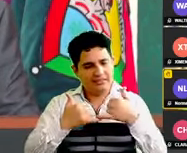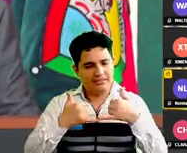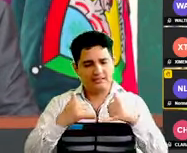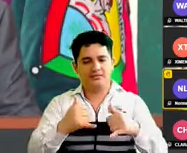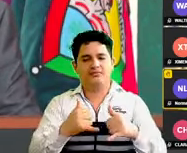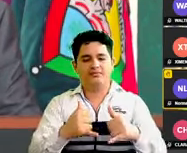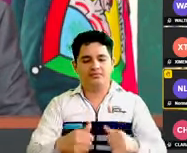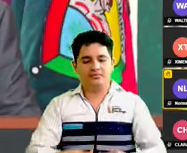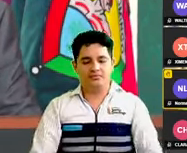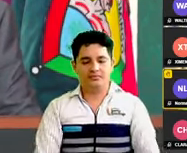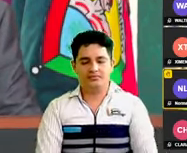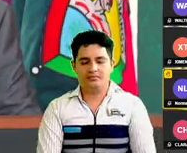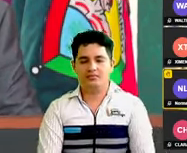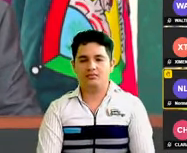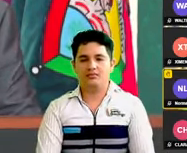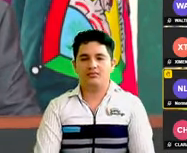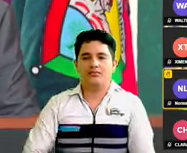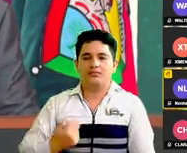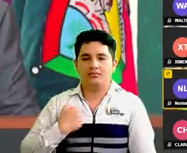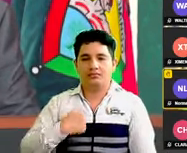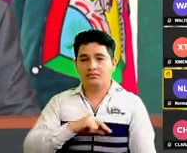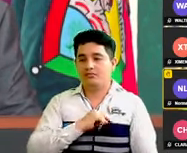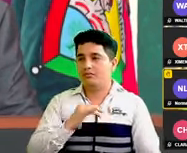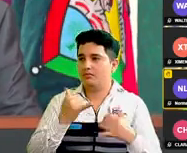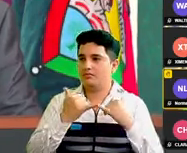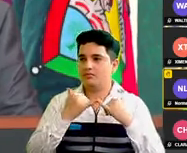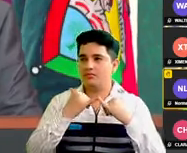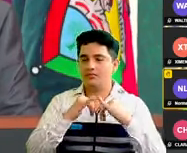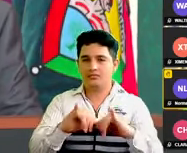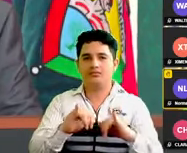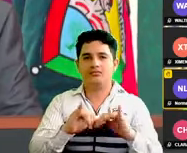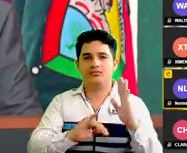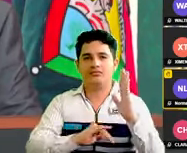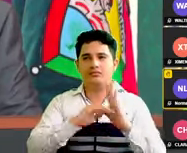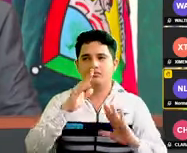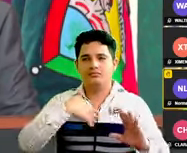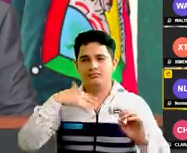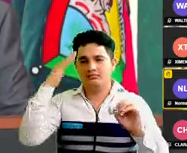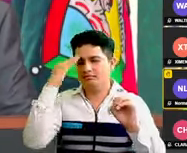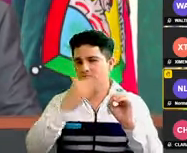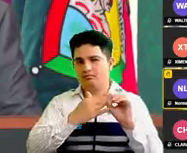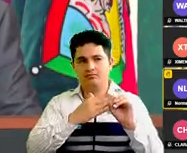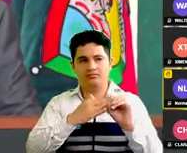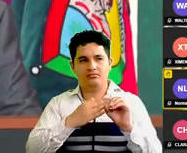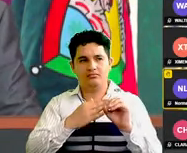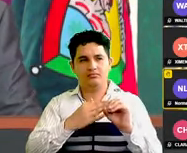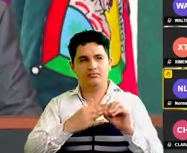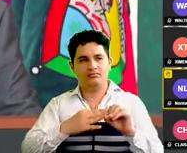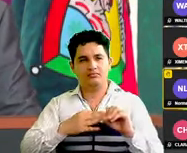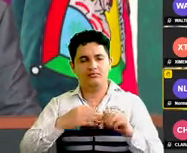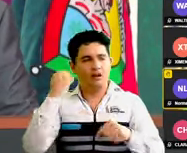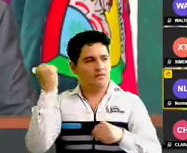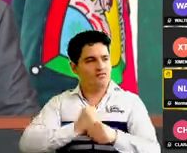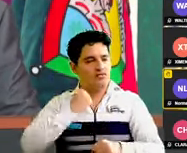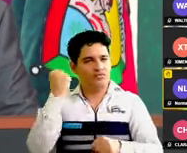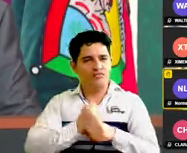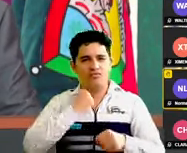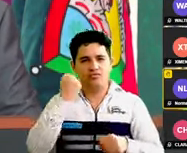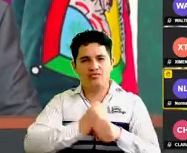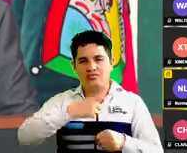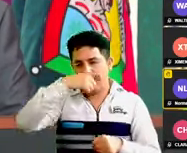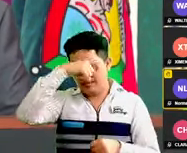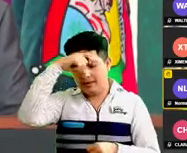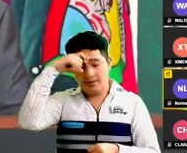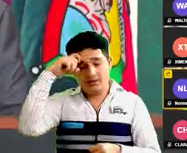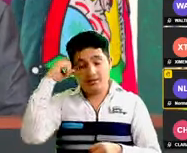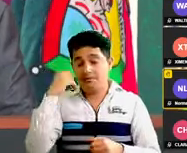una etapa diferente, con mayor dedicación, con mayor intensidad. Quiero